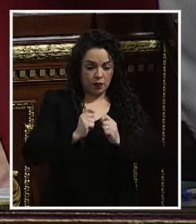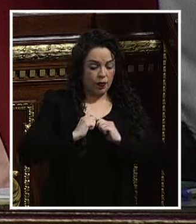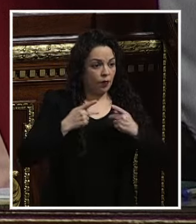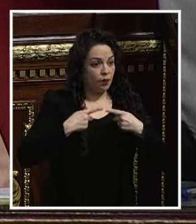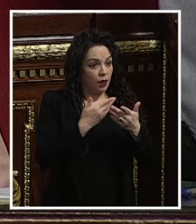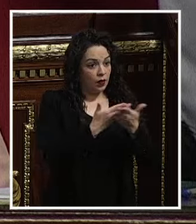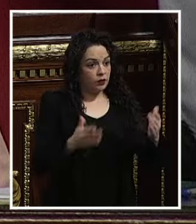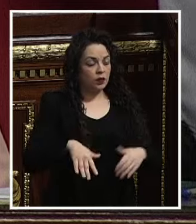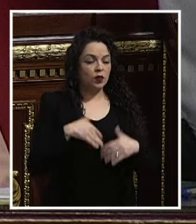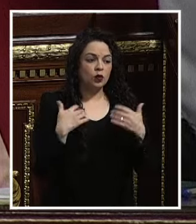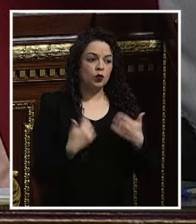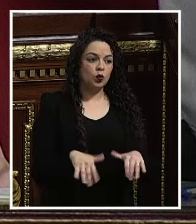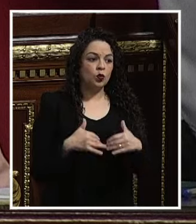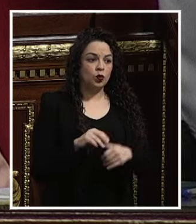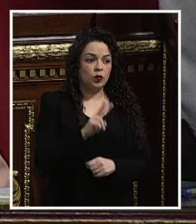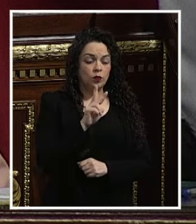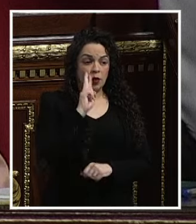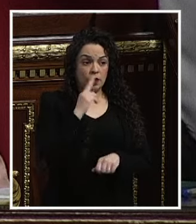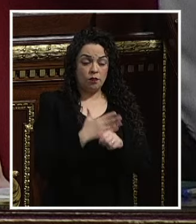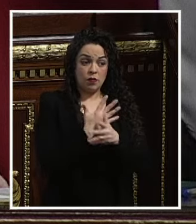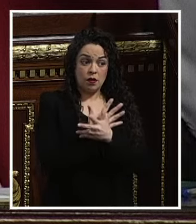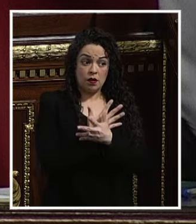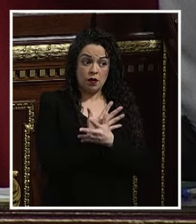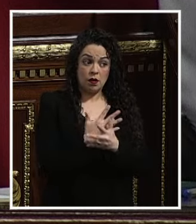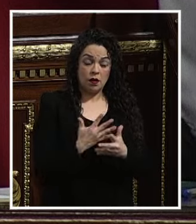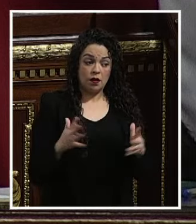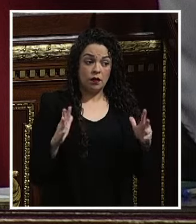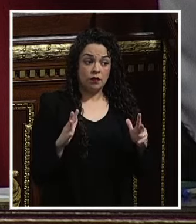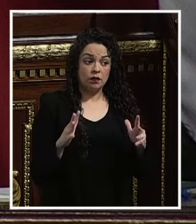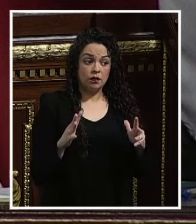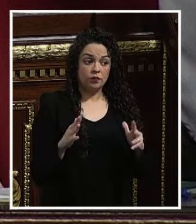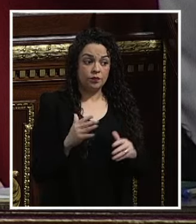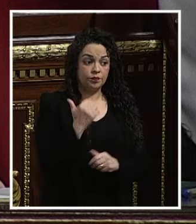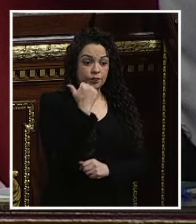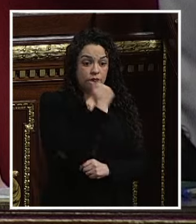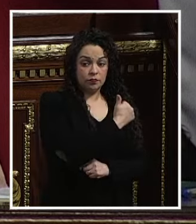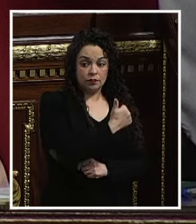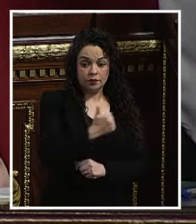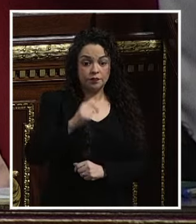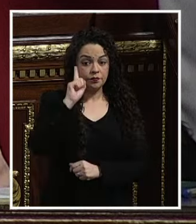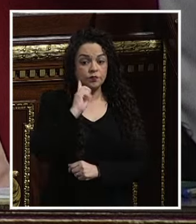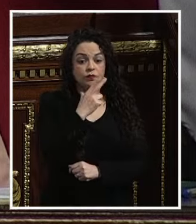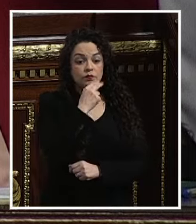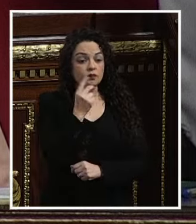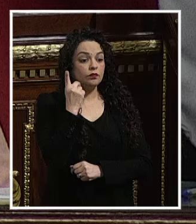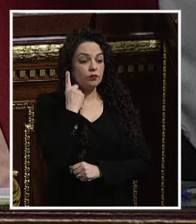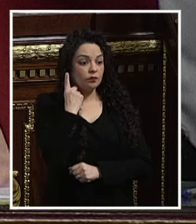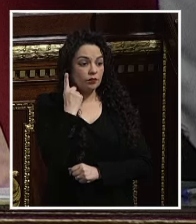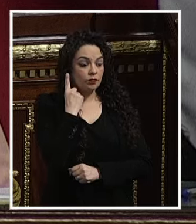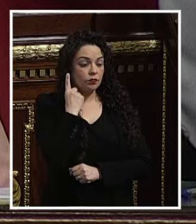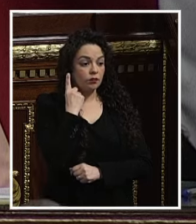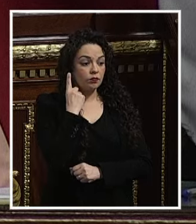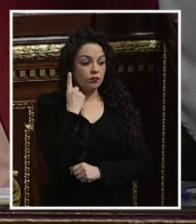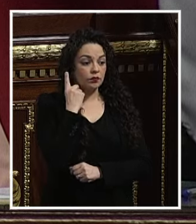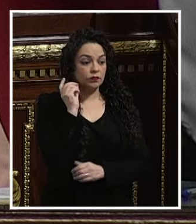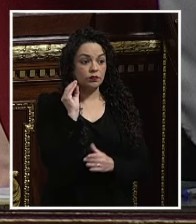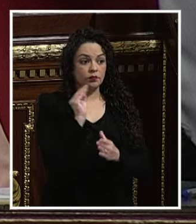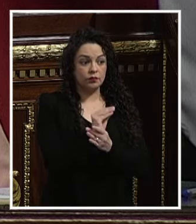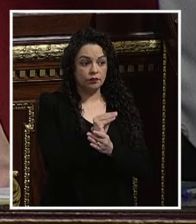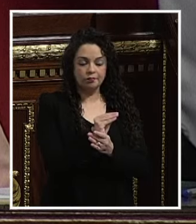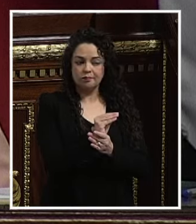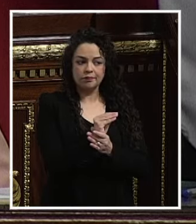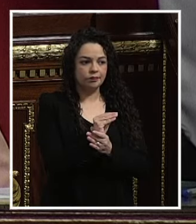vara muy alta y las personas legisladoras no podrán ser ajenas ni ausentes a lo que